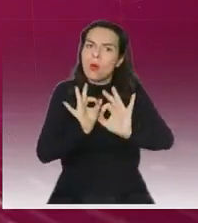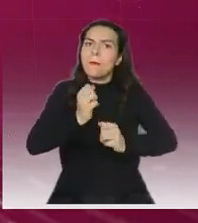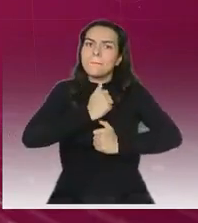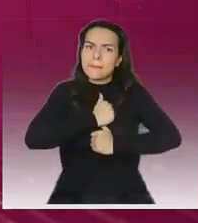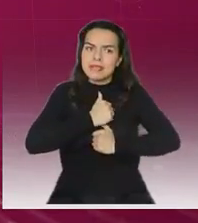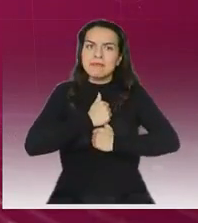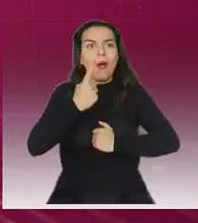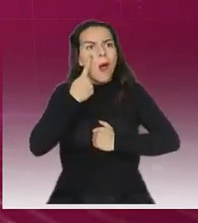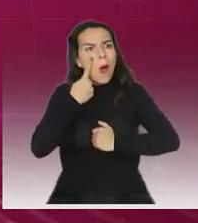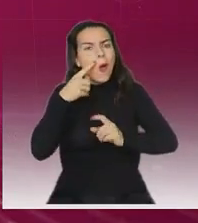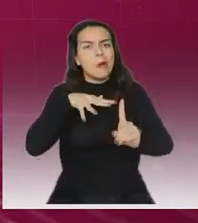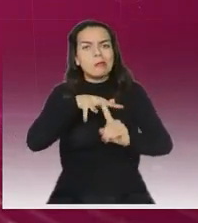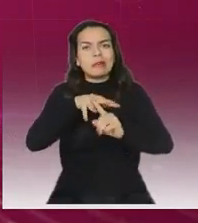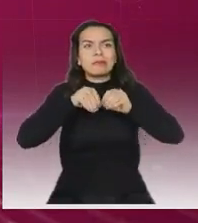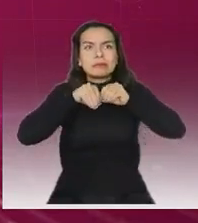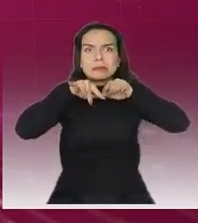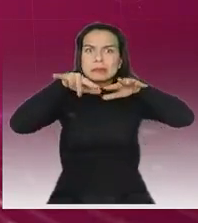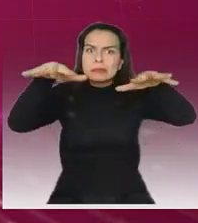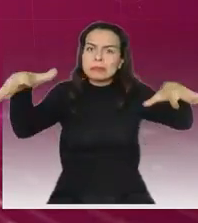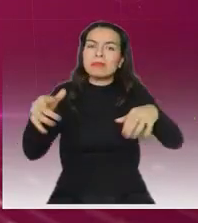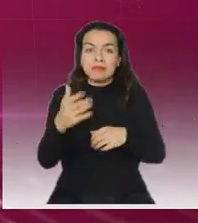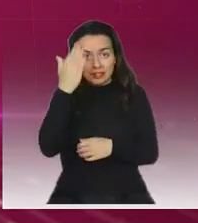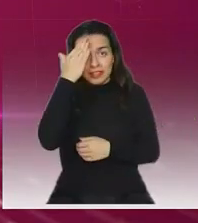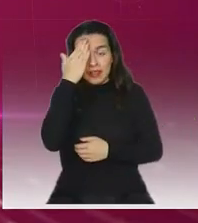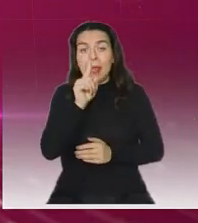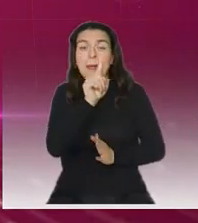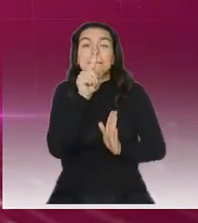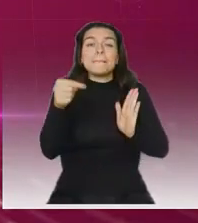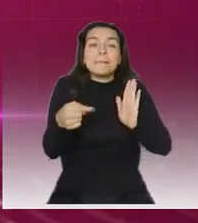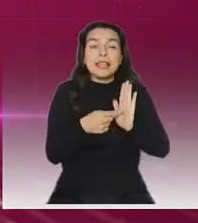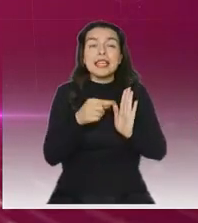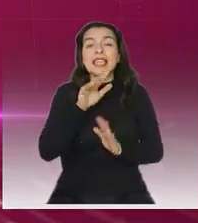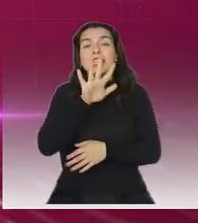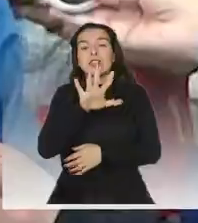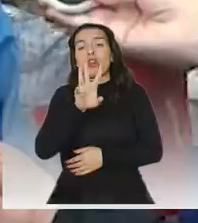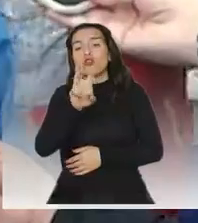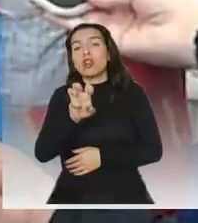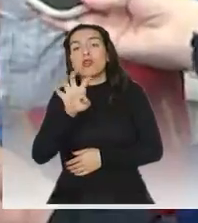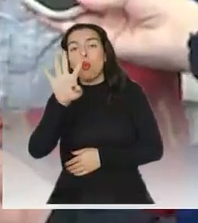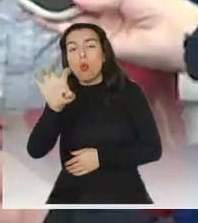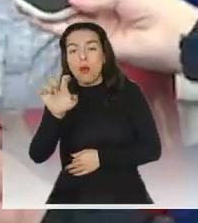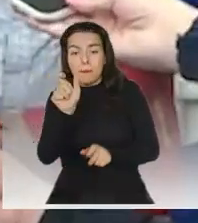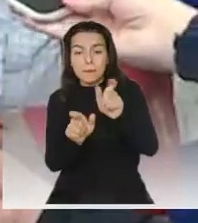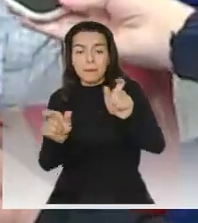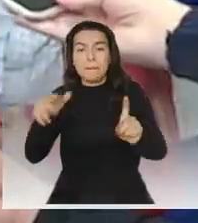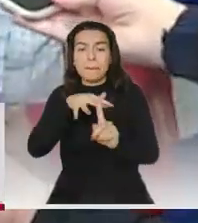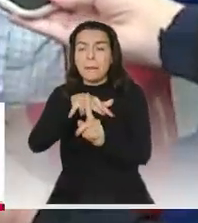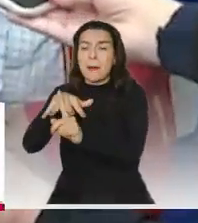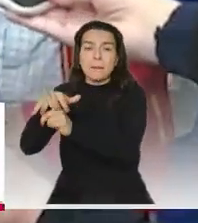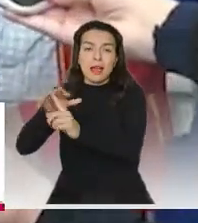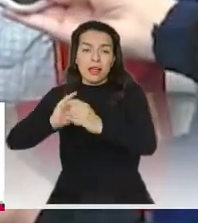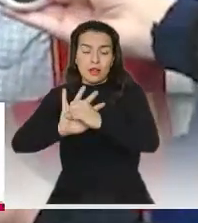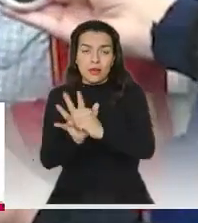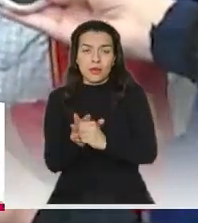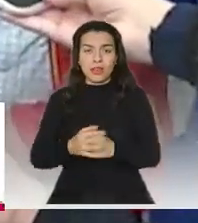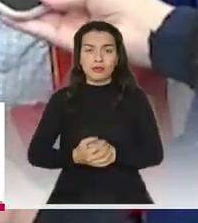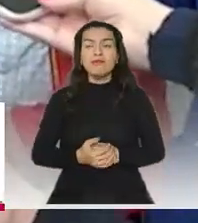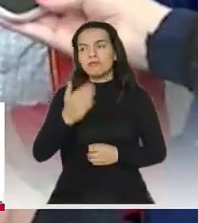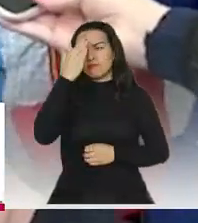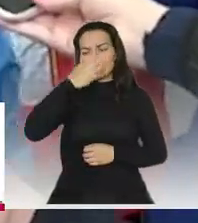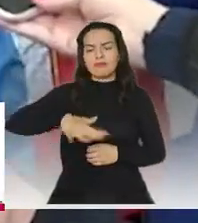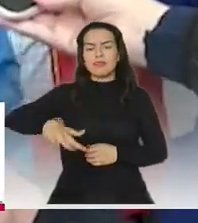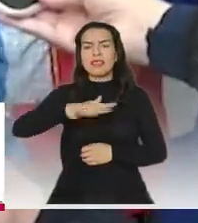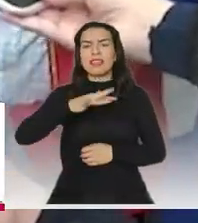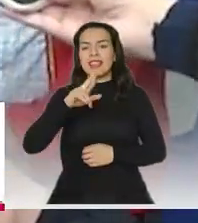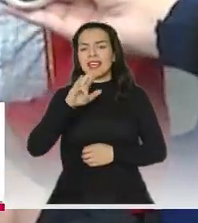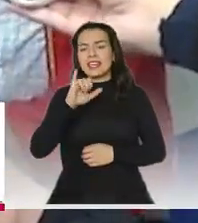que reporta 1.589 casos positivos en esta localidad. Las plazas como la del Rincón, por ejemplo, son una alta fuente de